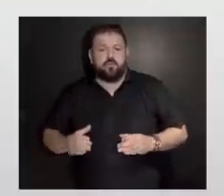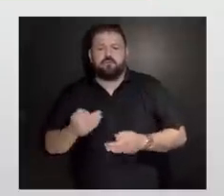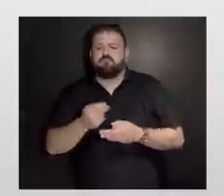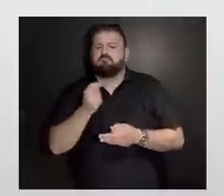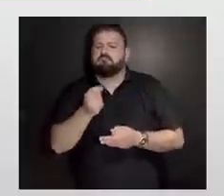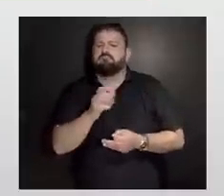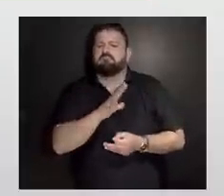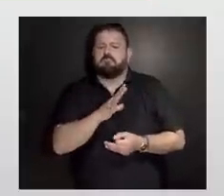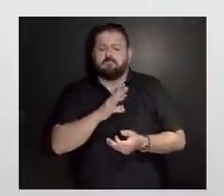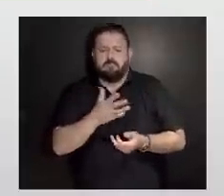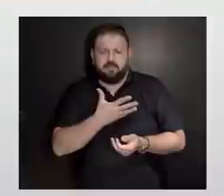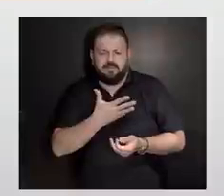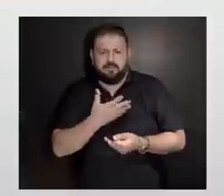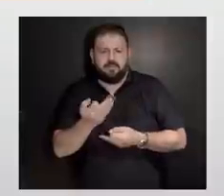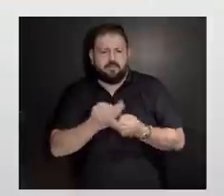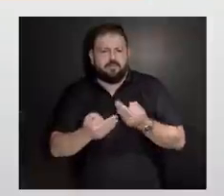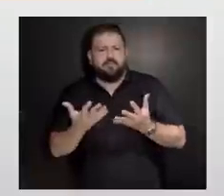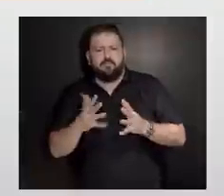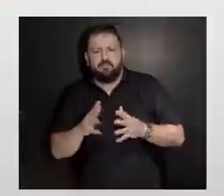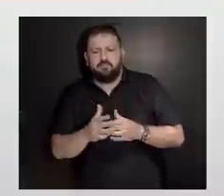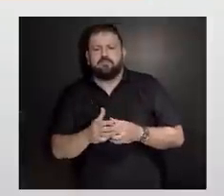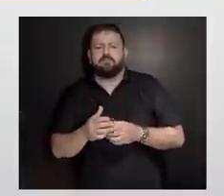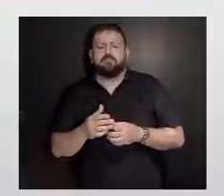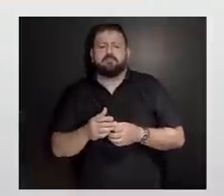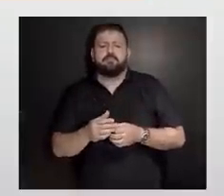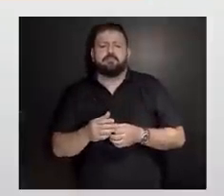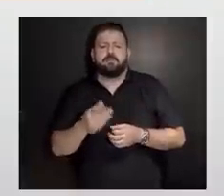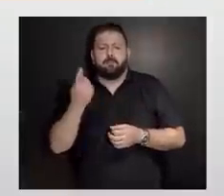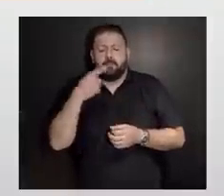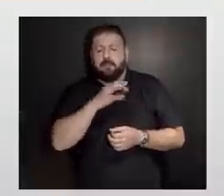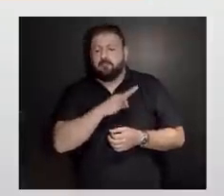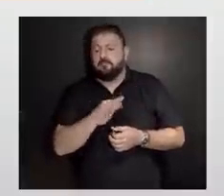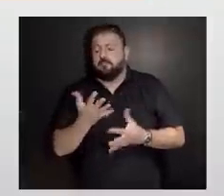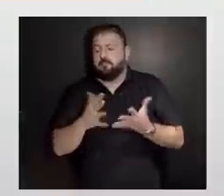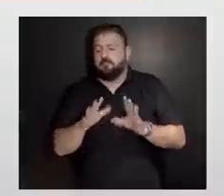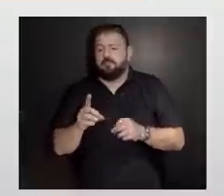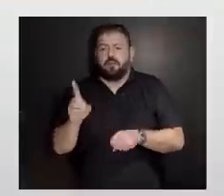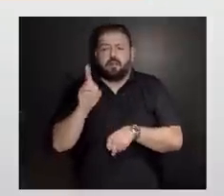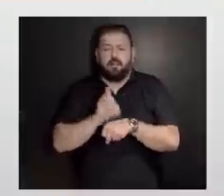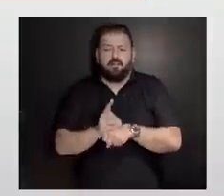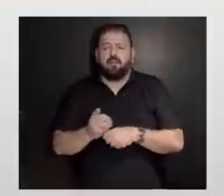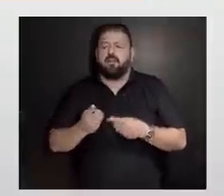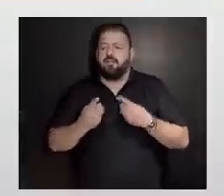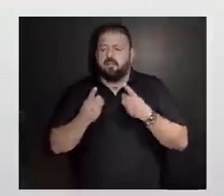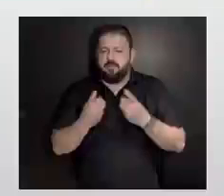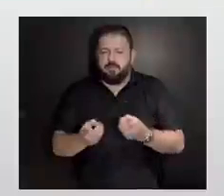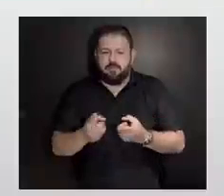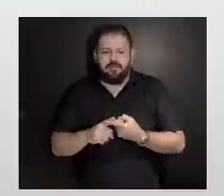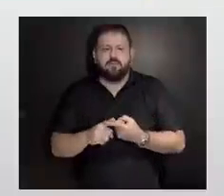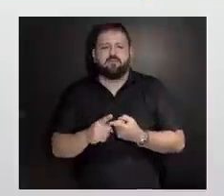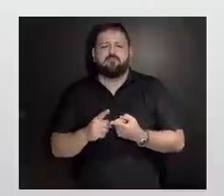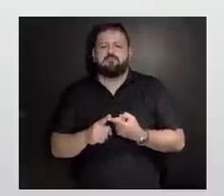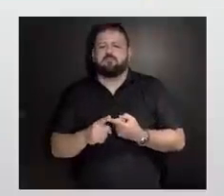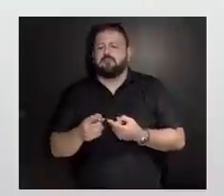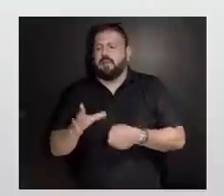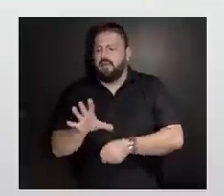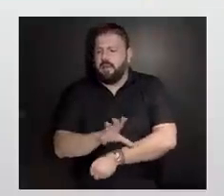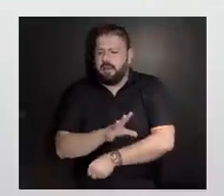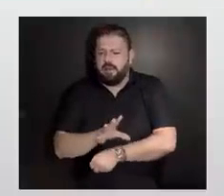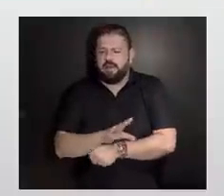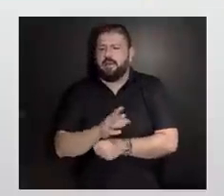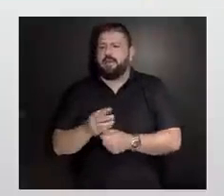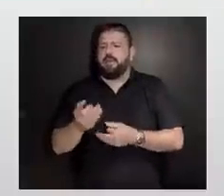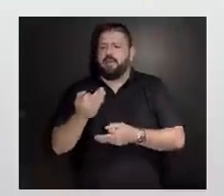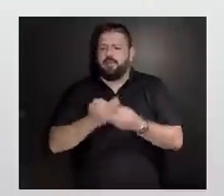va a tener es la de regular la secreción de glucosa a lo largo del día, de estarle dando aporte de energía o de